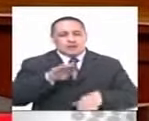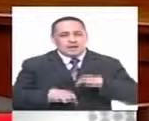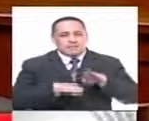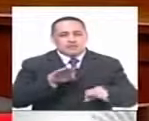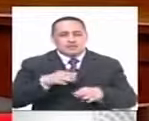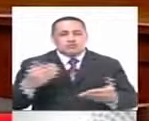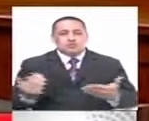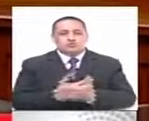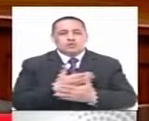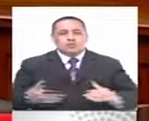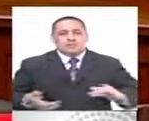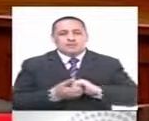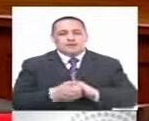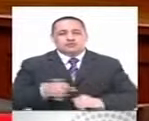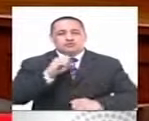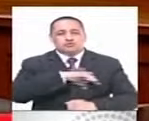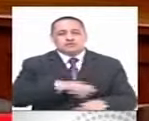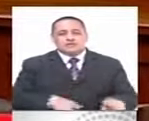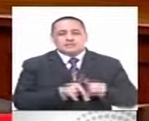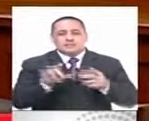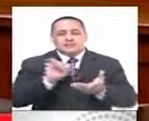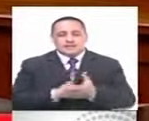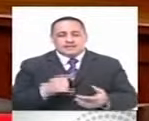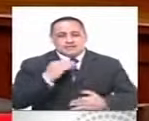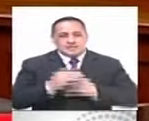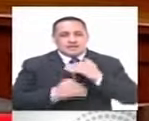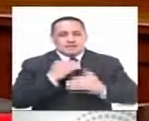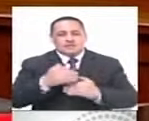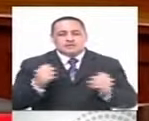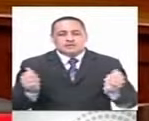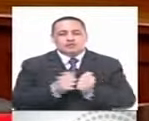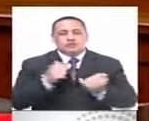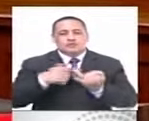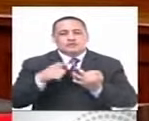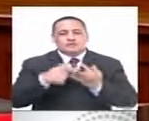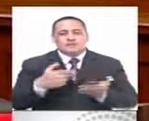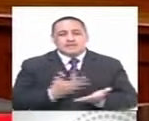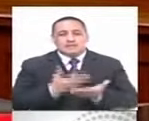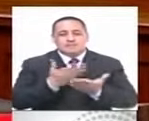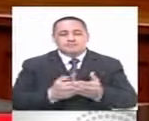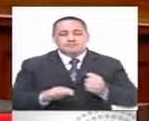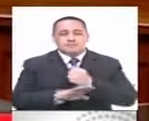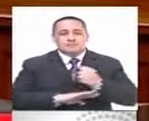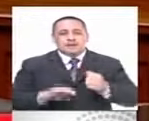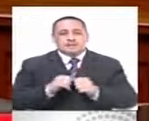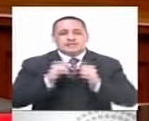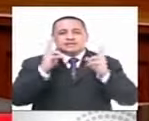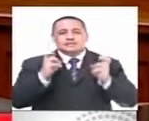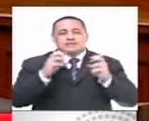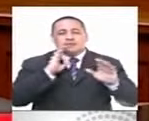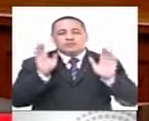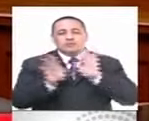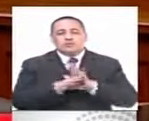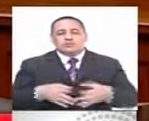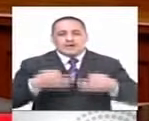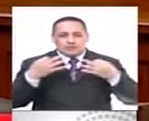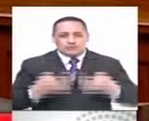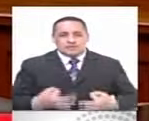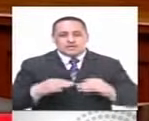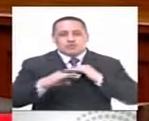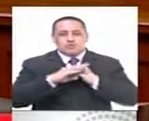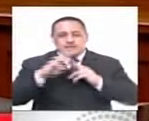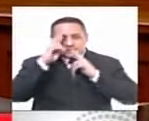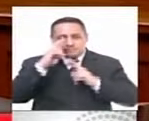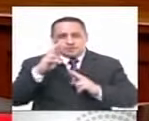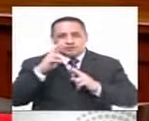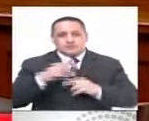hacia un nuevo pacto social que se construya con las bases en el marco de una auténtica